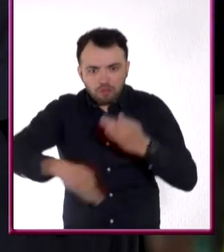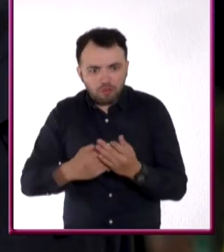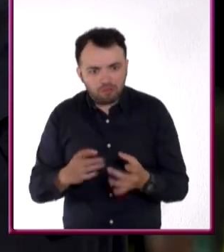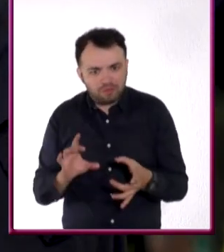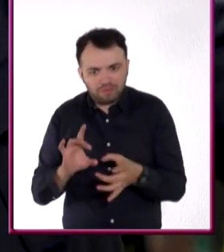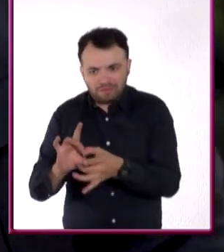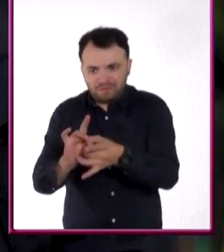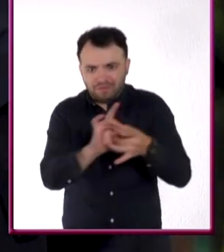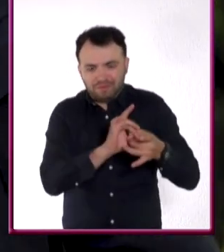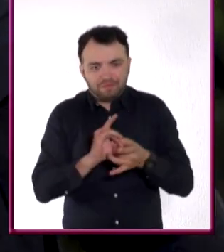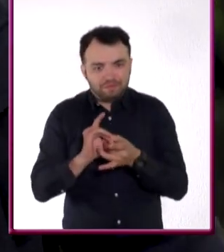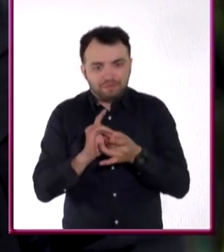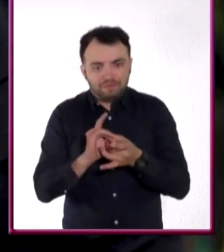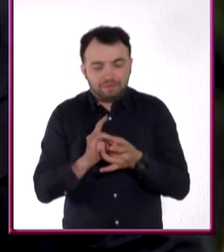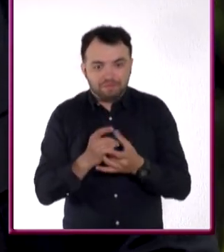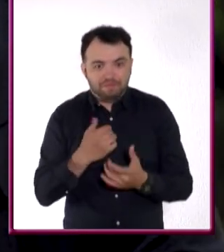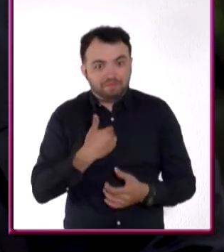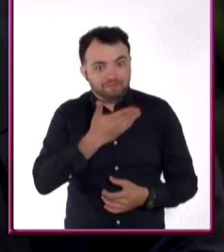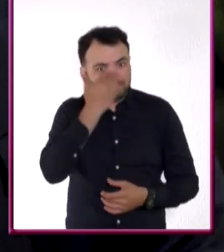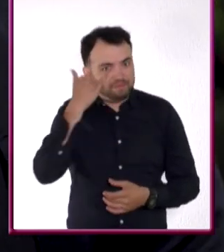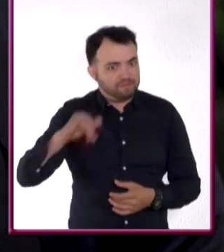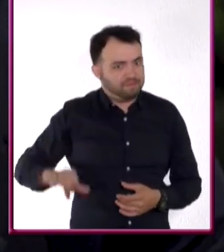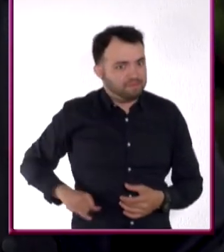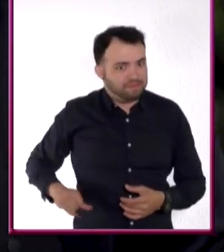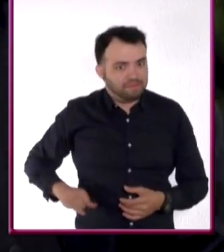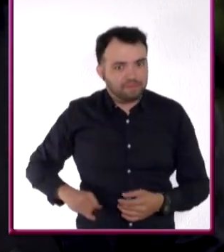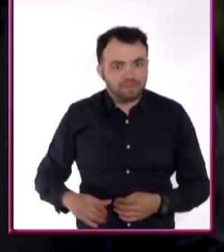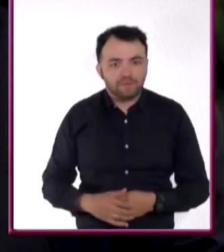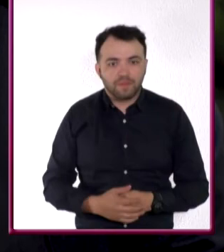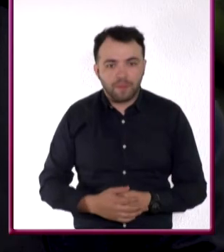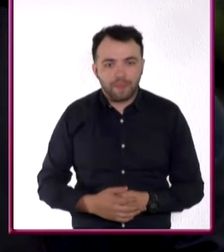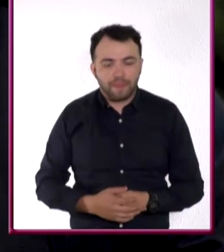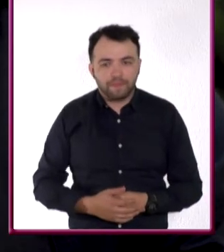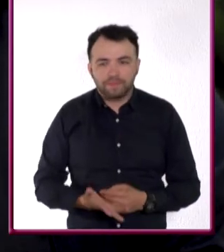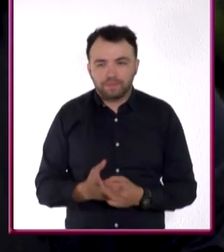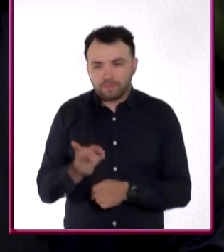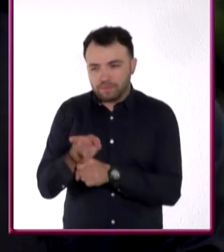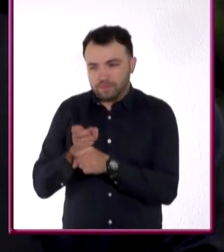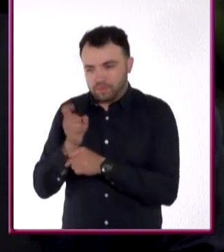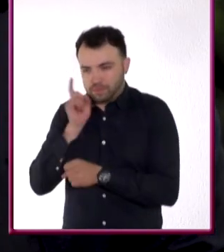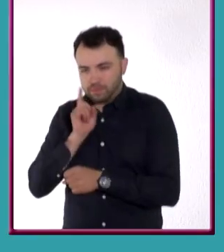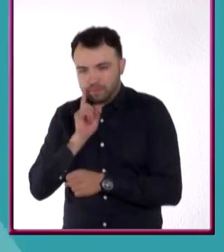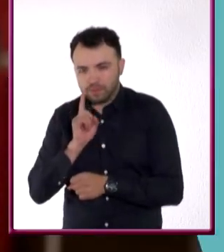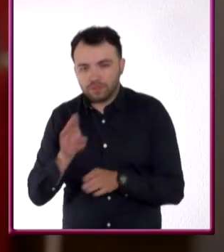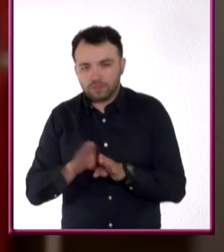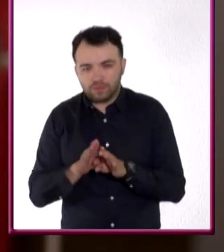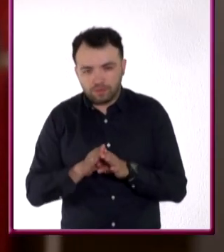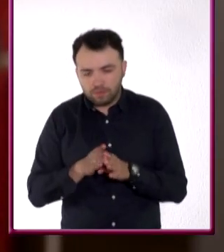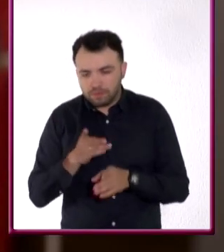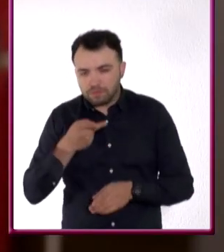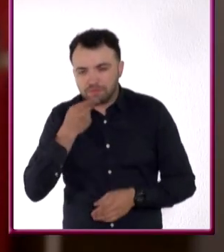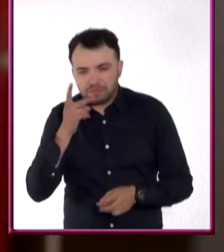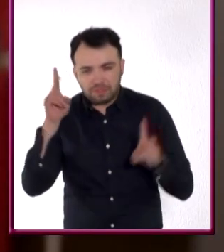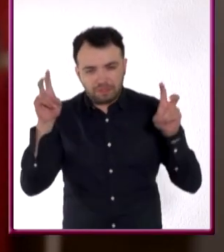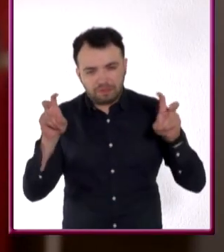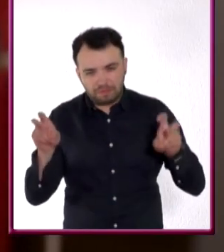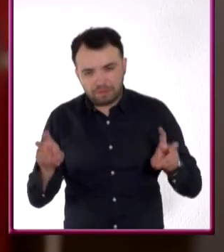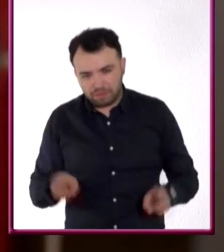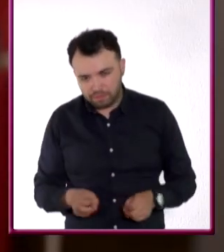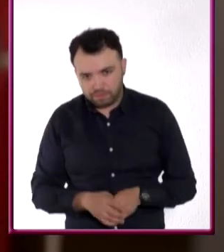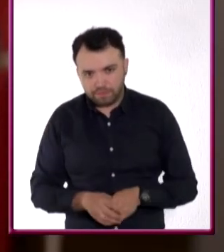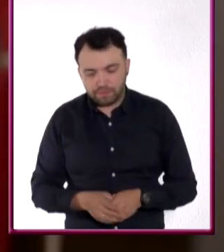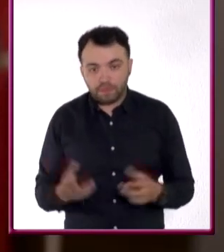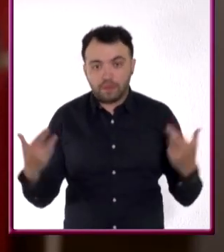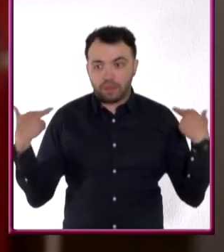salir a su turismo. Mira, vamos con una invitada para que nos cuente un poco más sobre estos temas. El día de hoy tenemos como invitada a